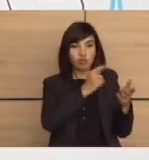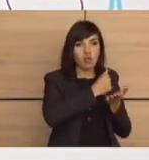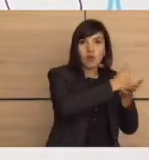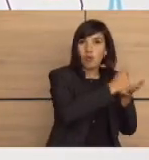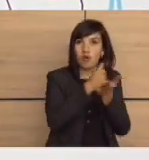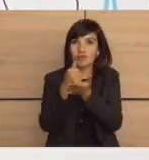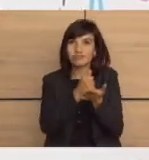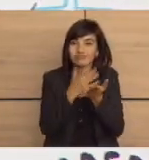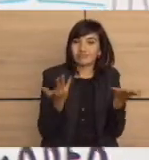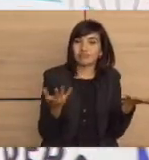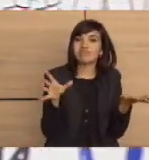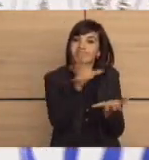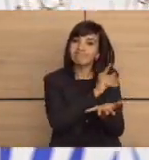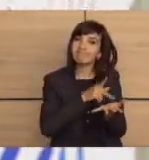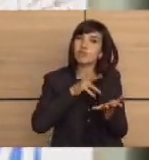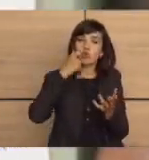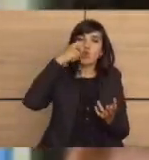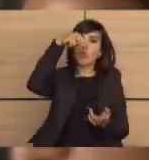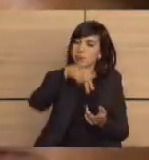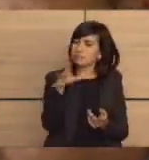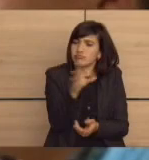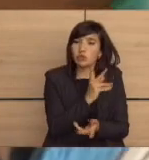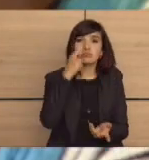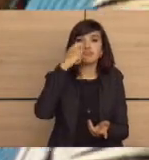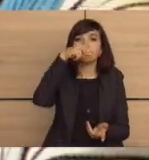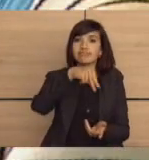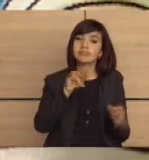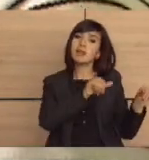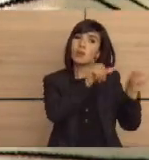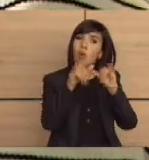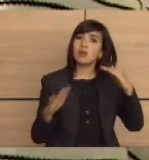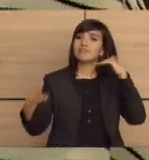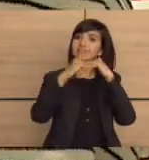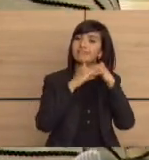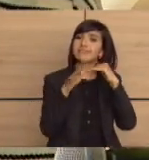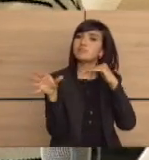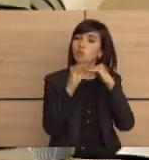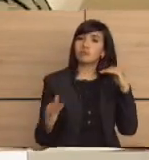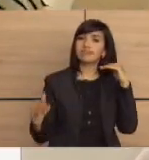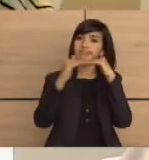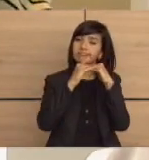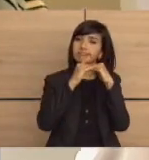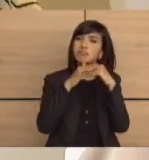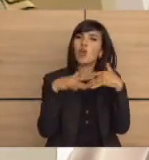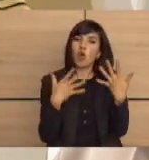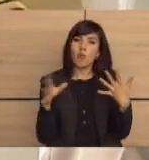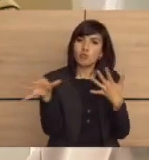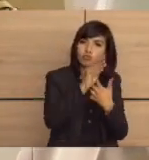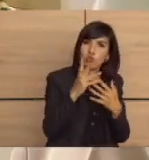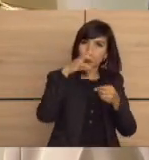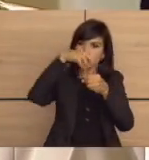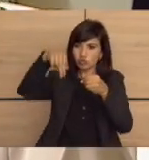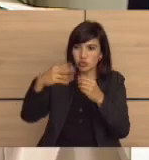somos realmente. Realmente todos somos seres humanos iguales, pero entre todos pudiéramos construir una mejor